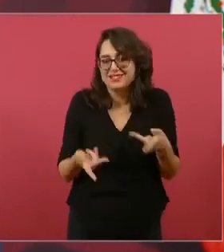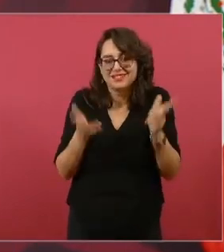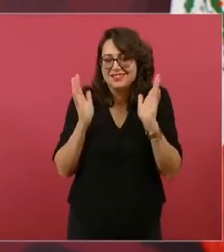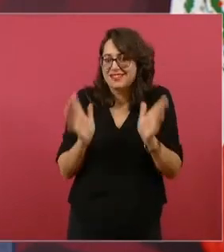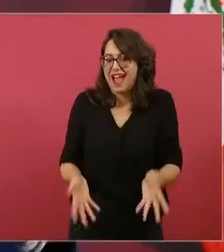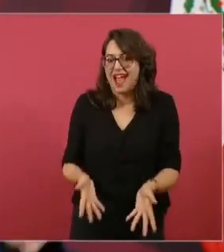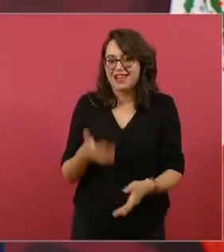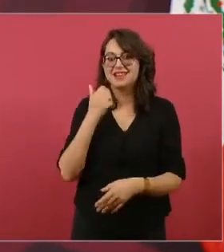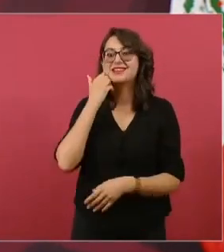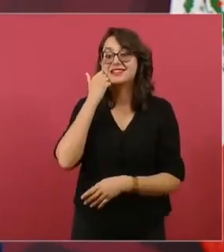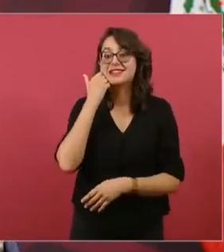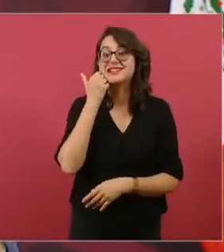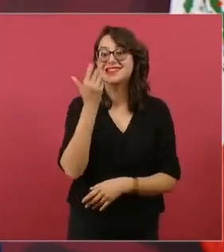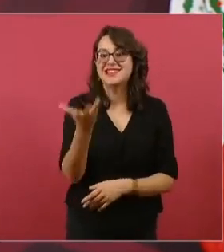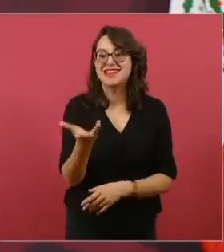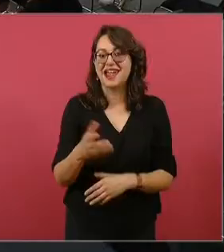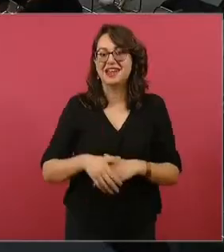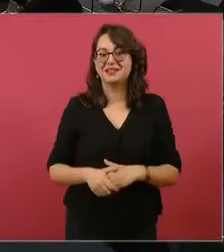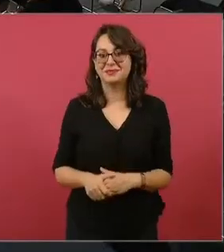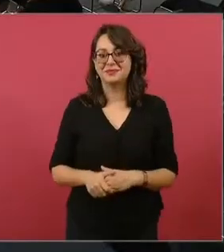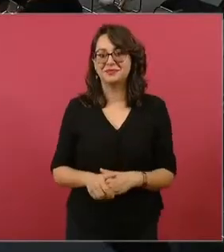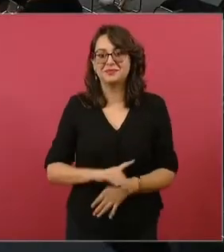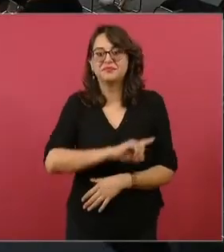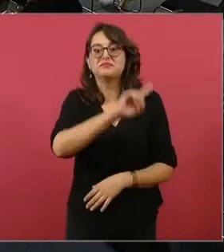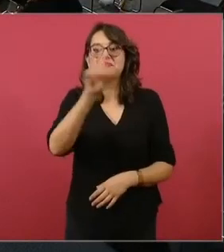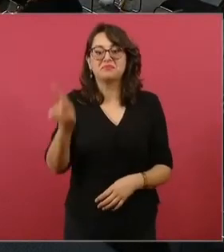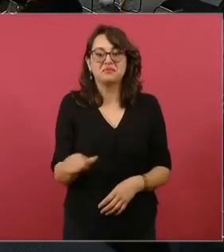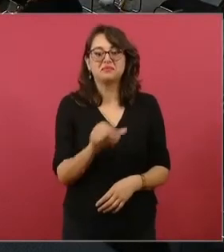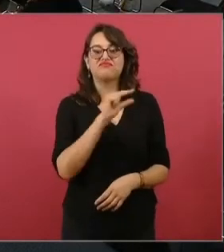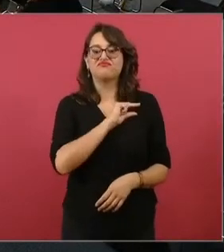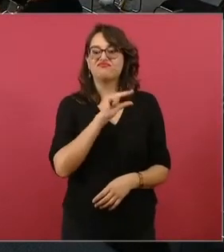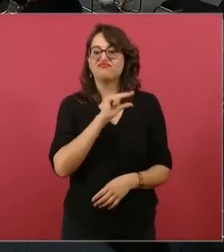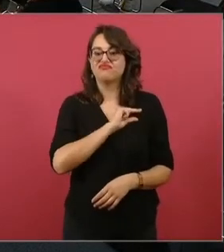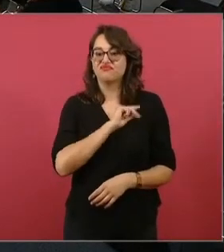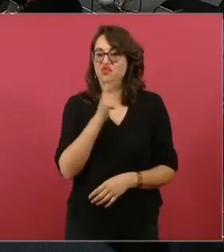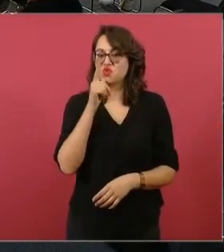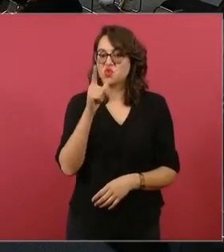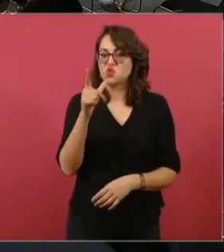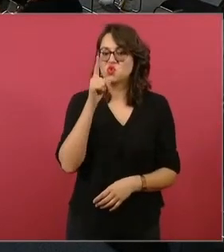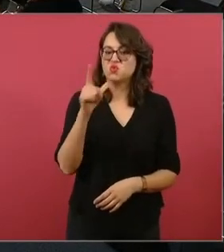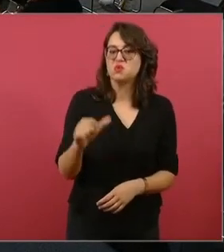las tarifas que les diera la gana.